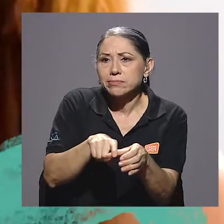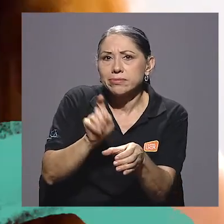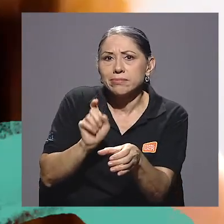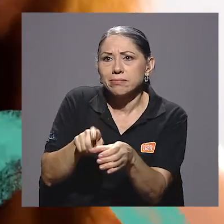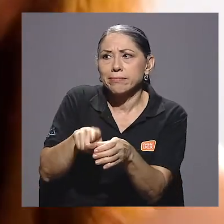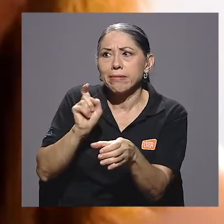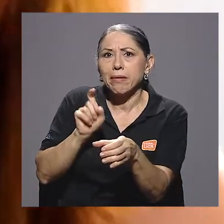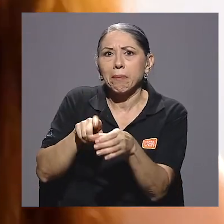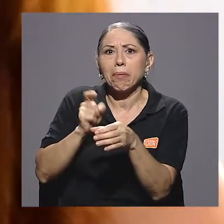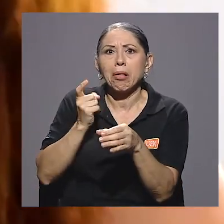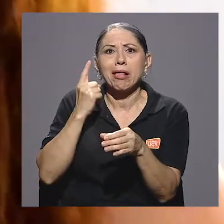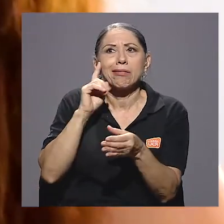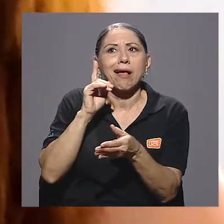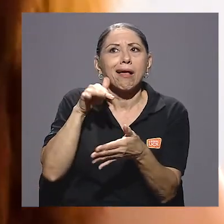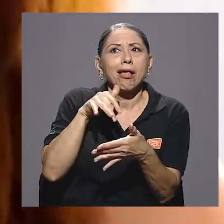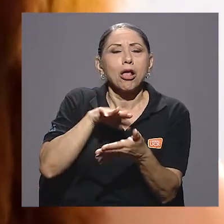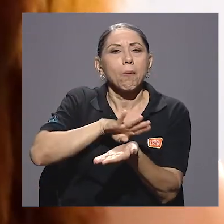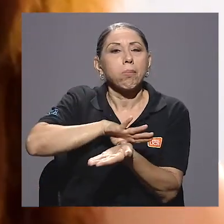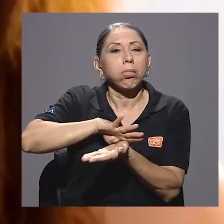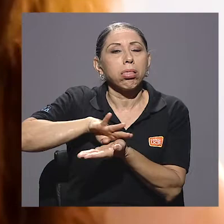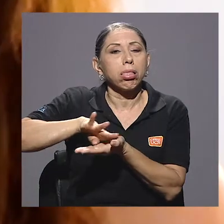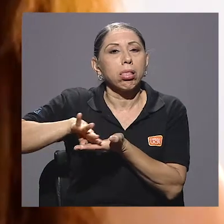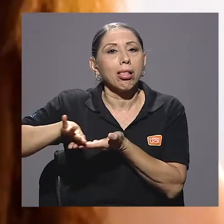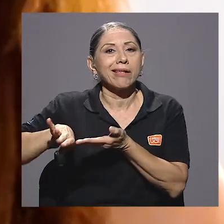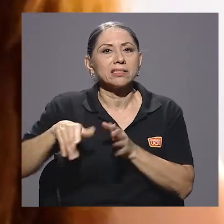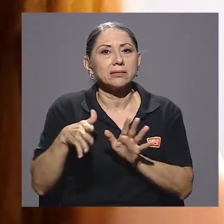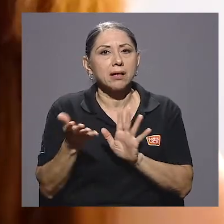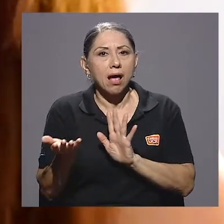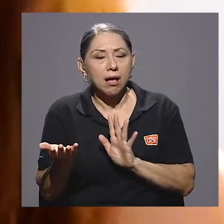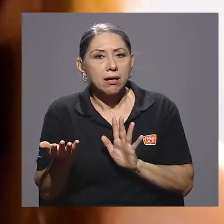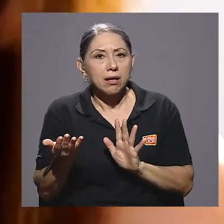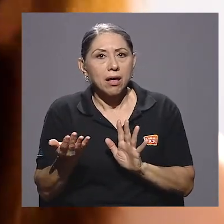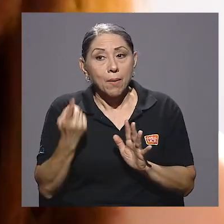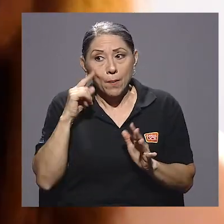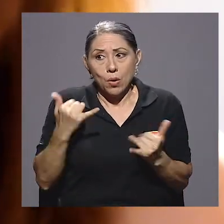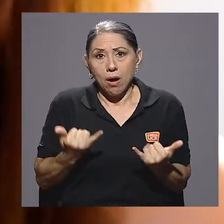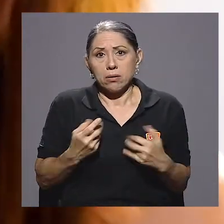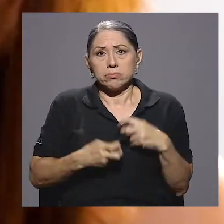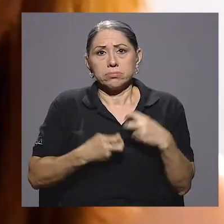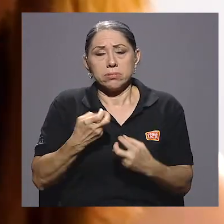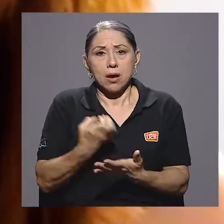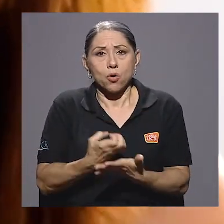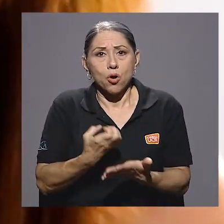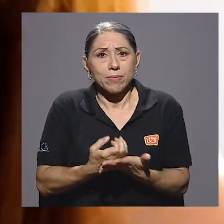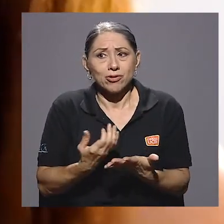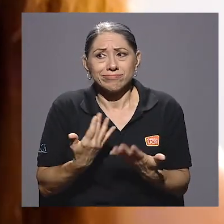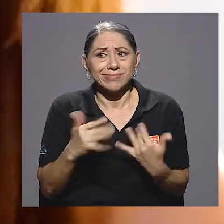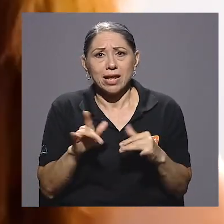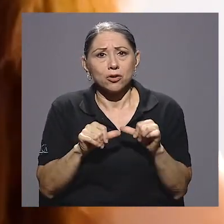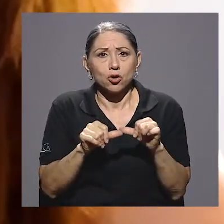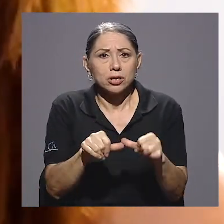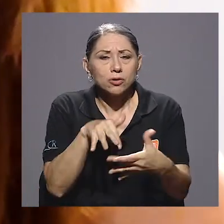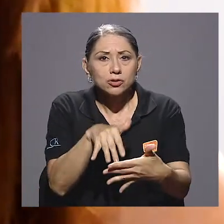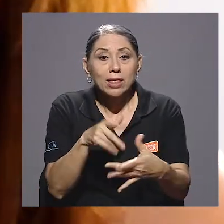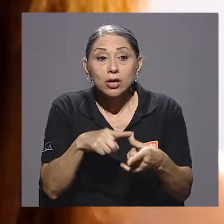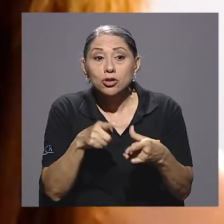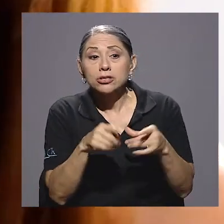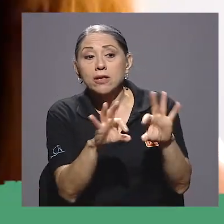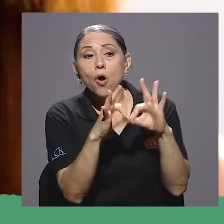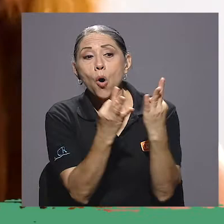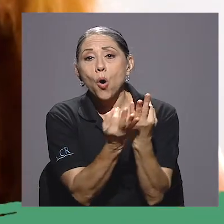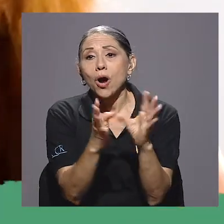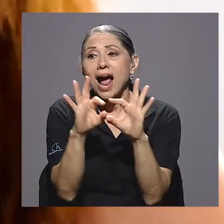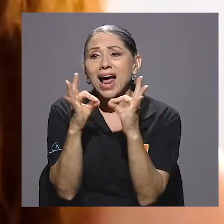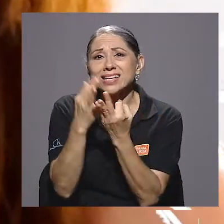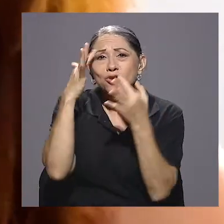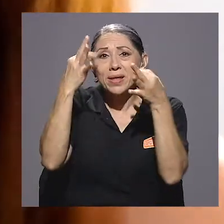cantidad de jóvenes, ¿verdad? Salen del sistema educativo por la crisis económica, los hogares empiezan a tomar